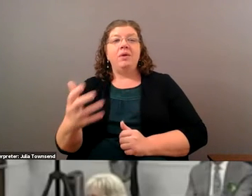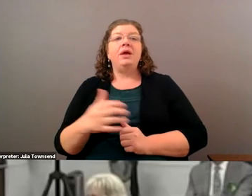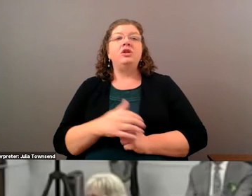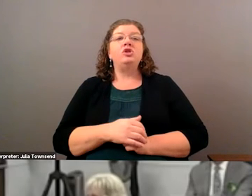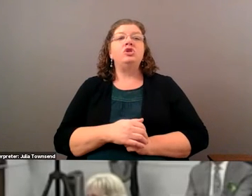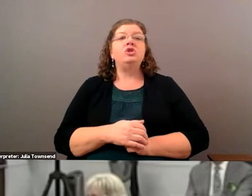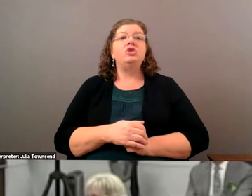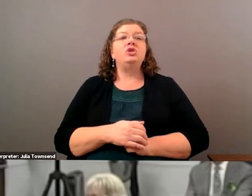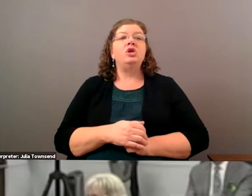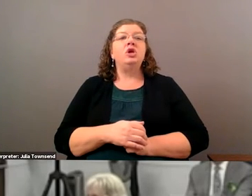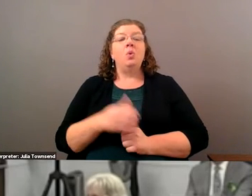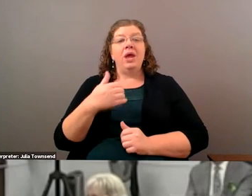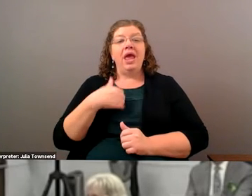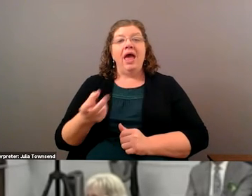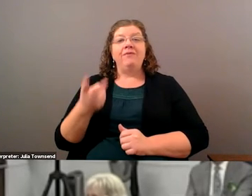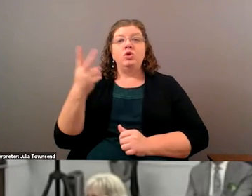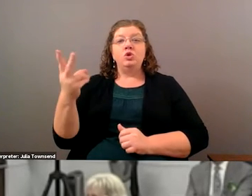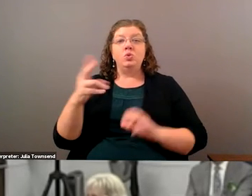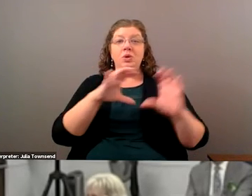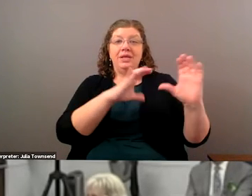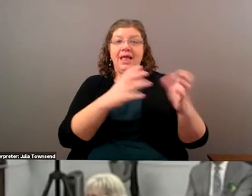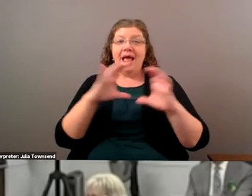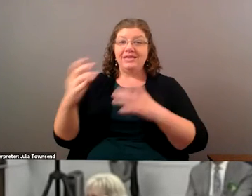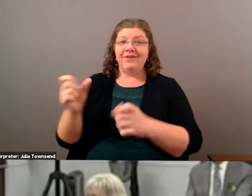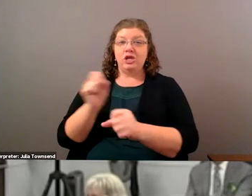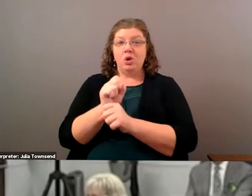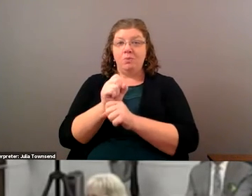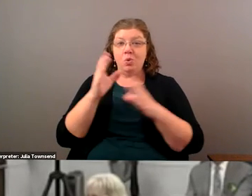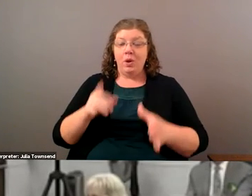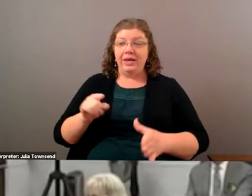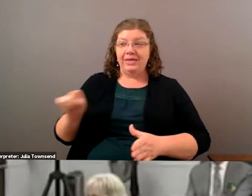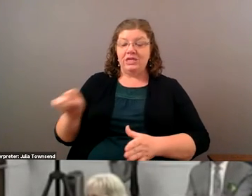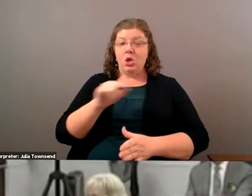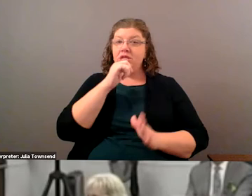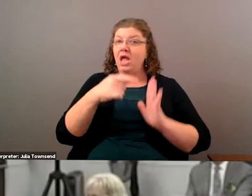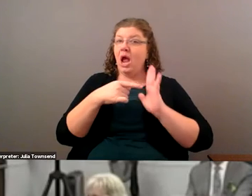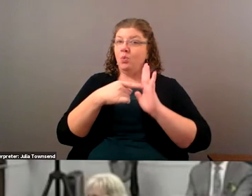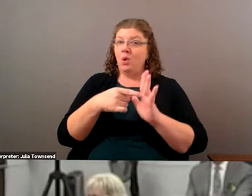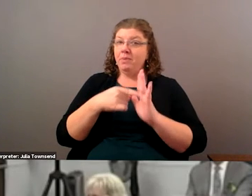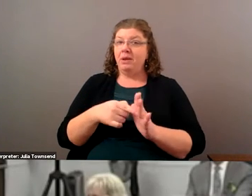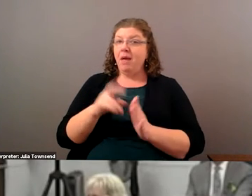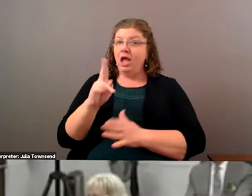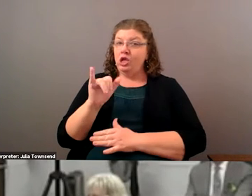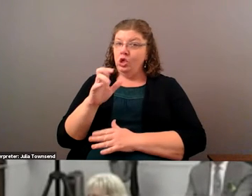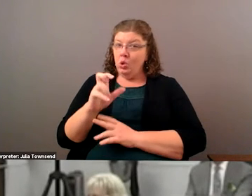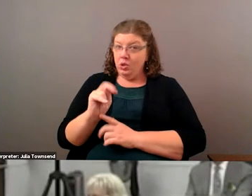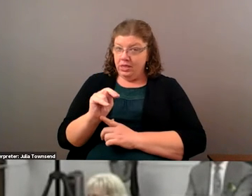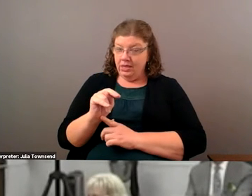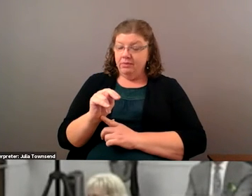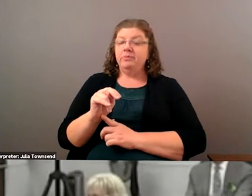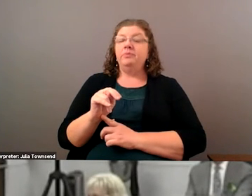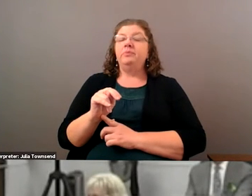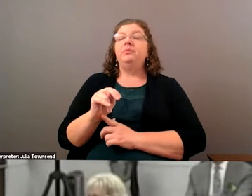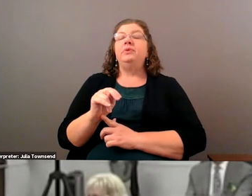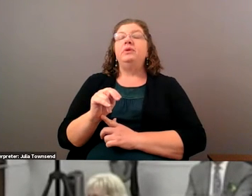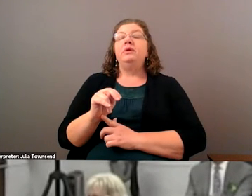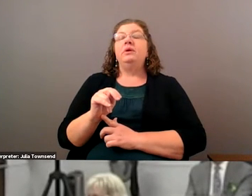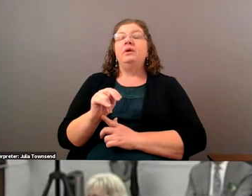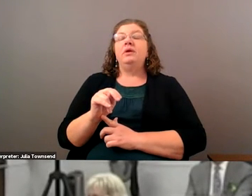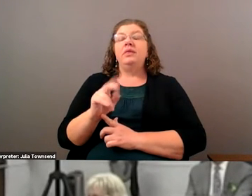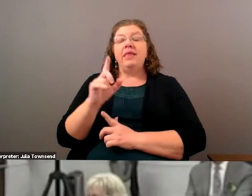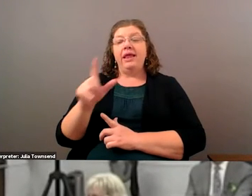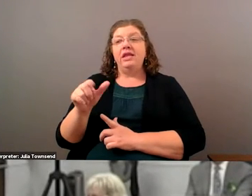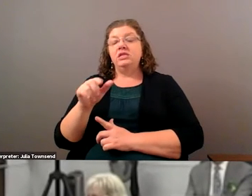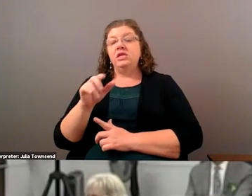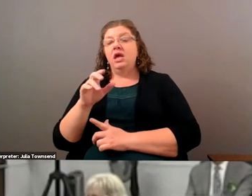de empleados que no están representados por la unidad de negociación, que estos son los empleados confidenciales y